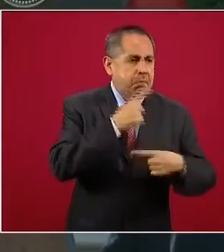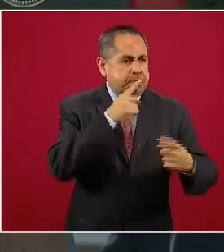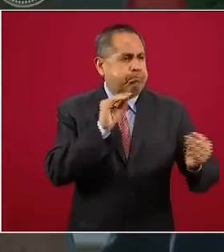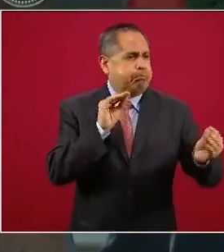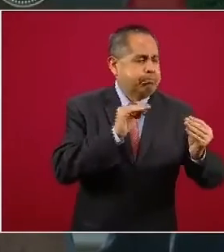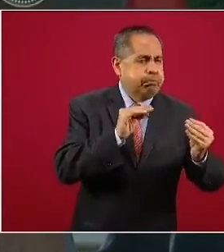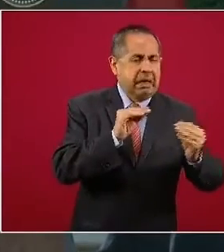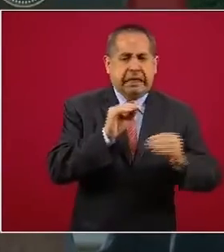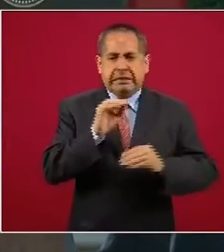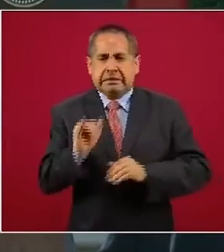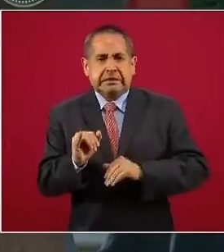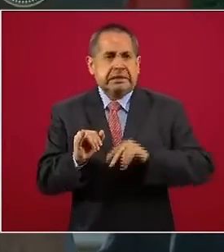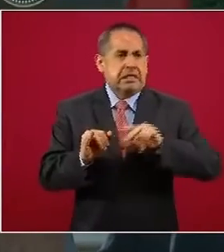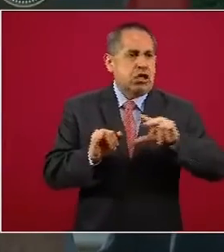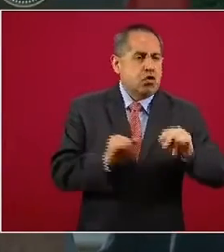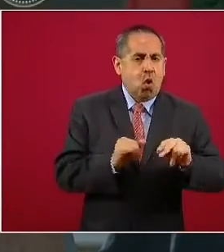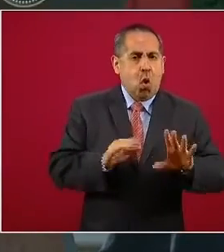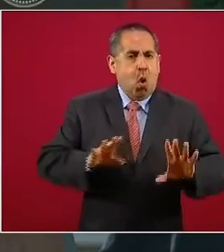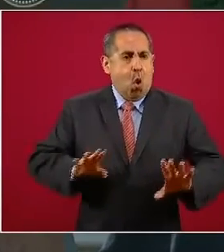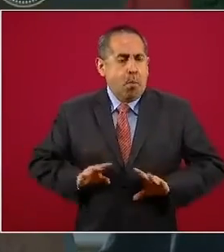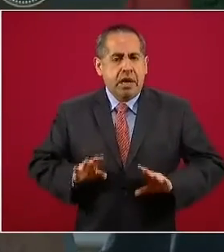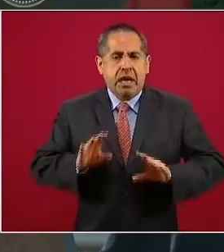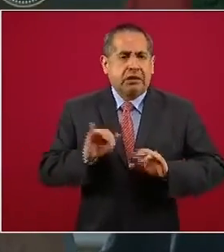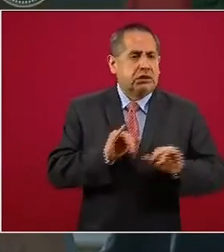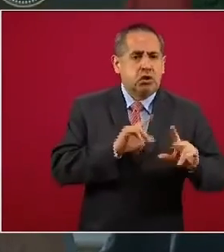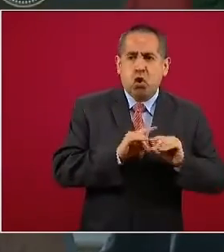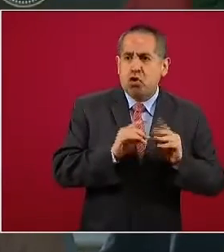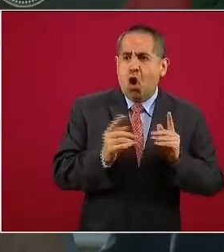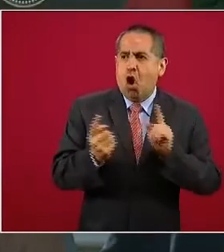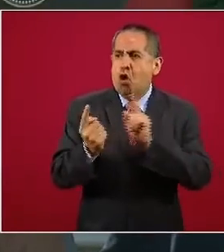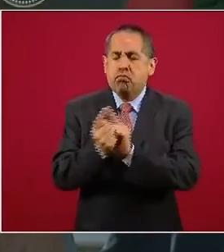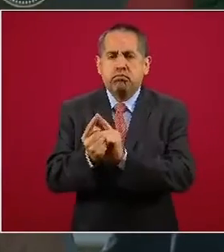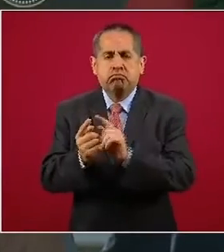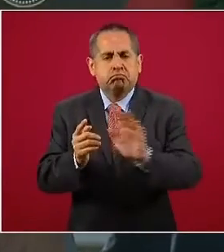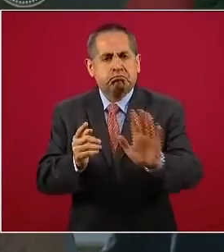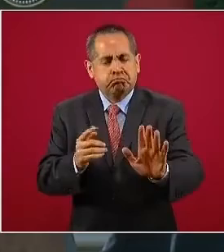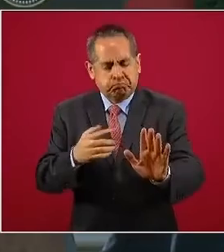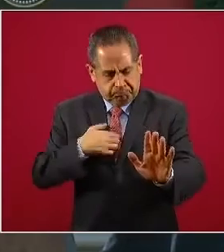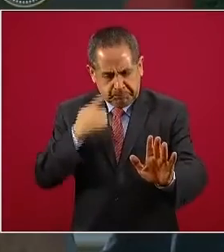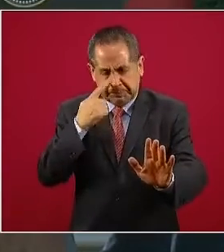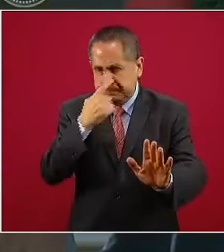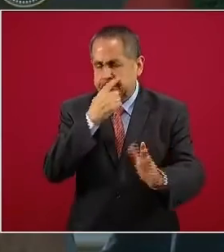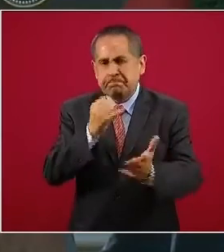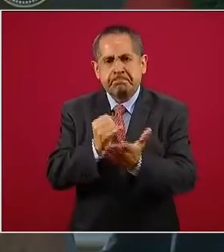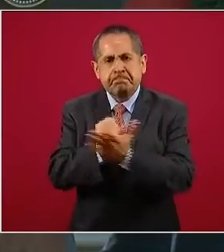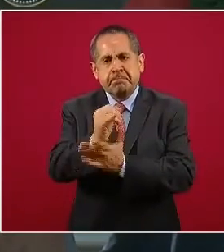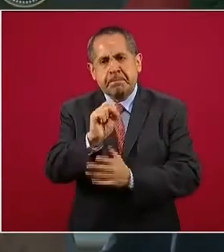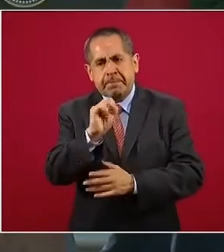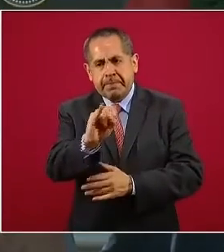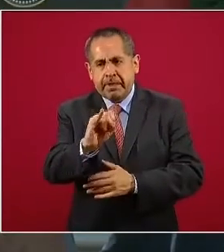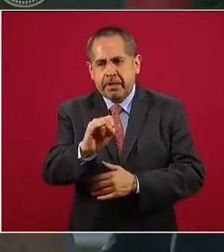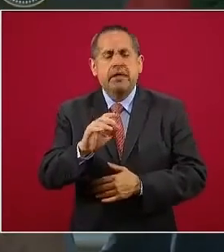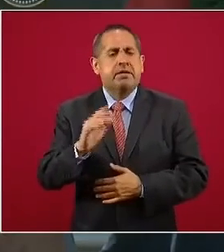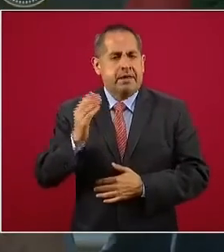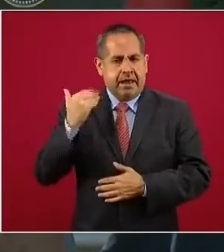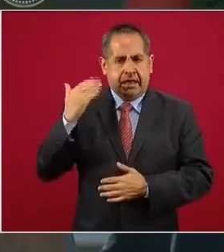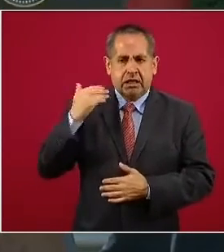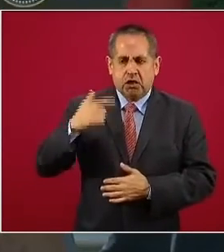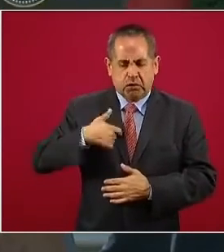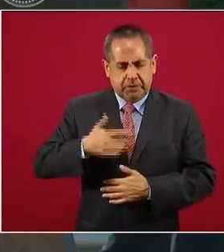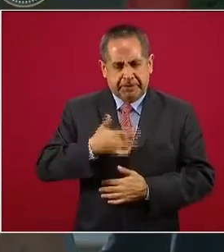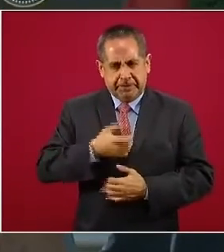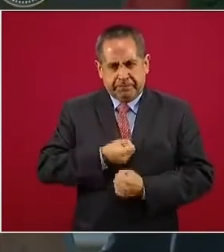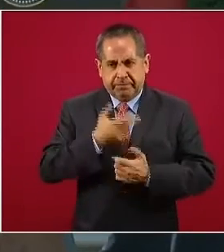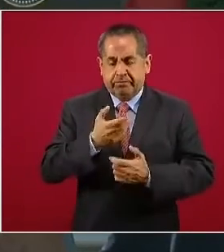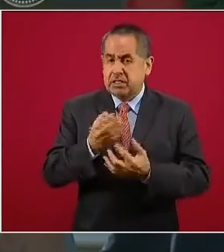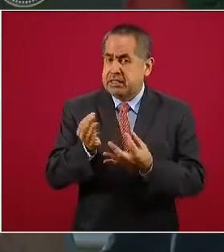la conveniencia de este viaje. Yo decidí venir porque ya lo expresé,